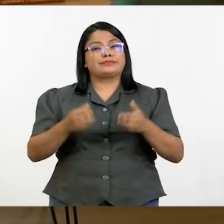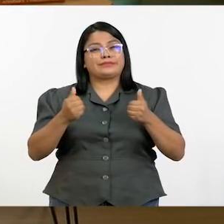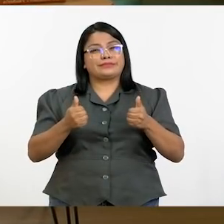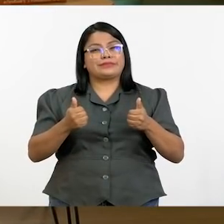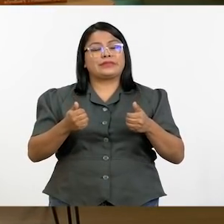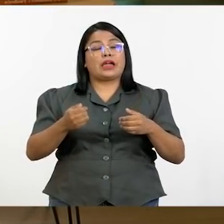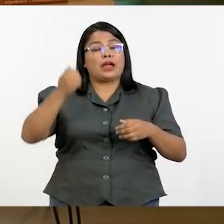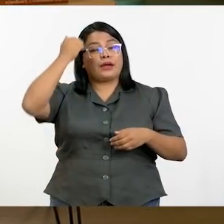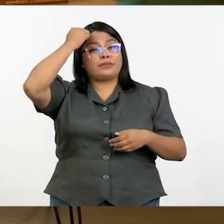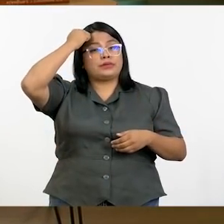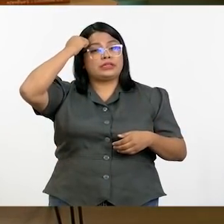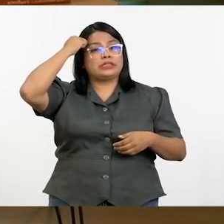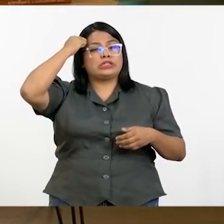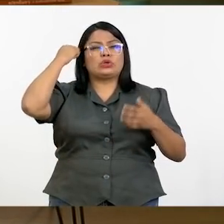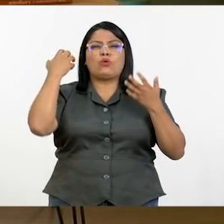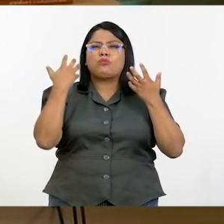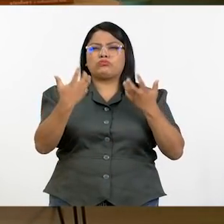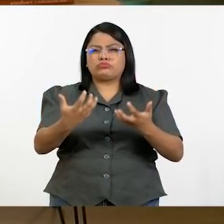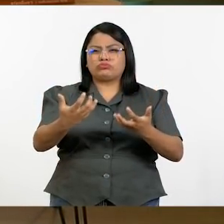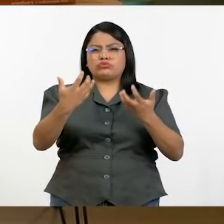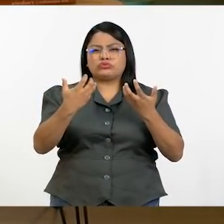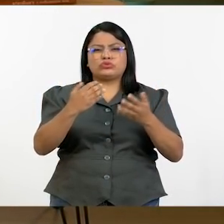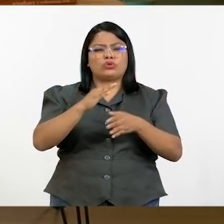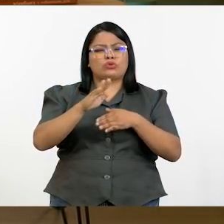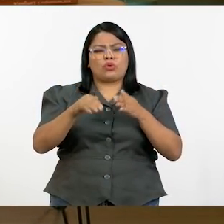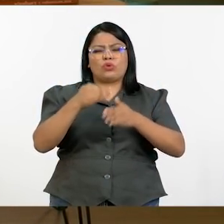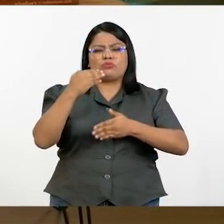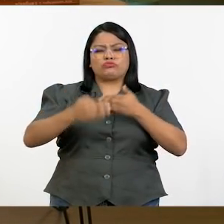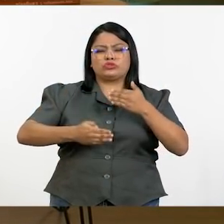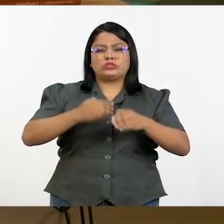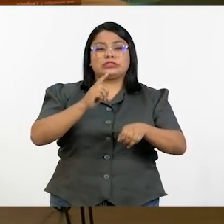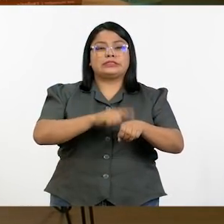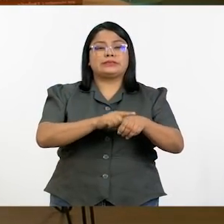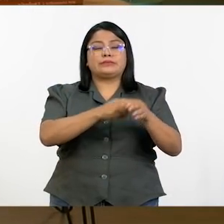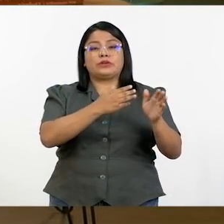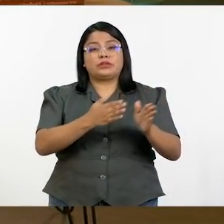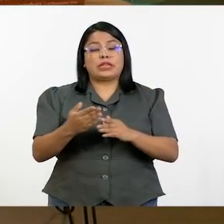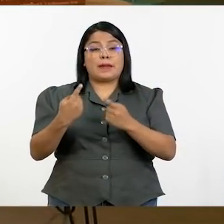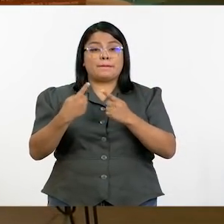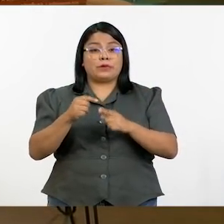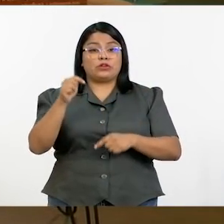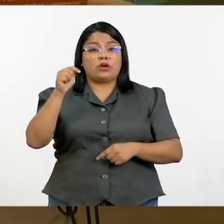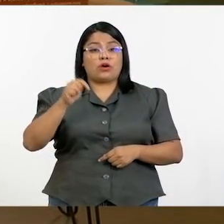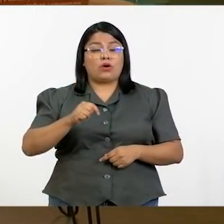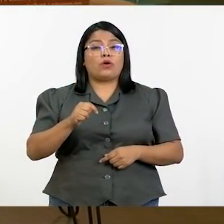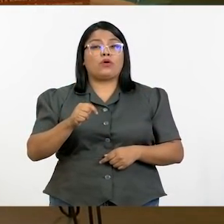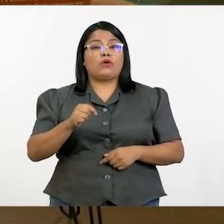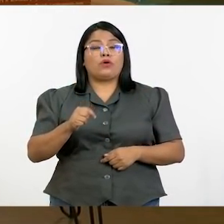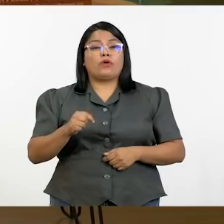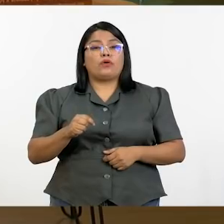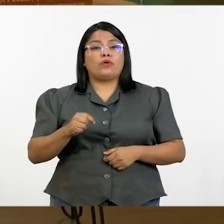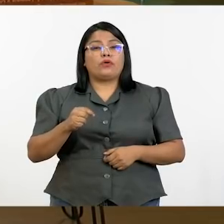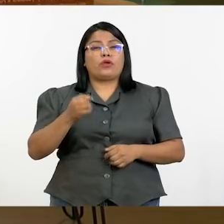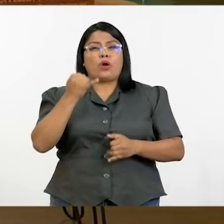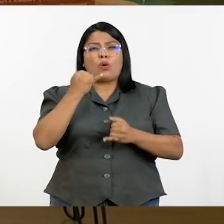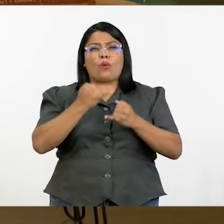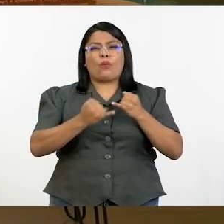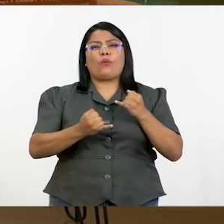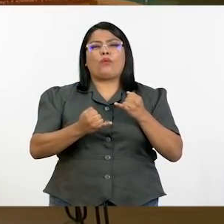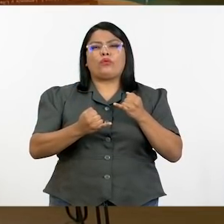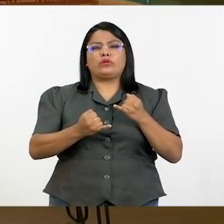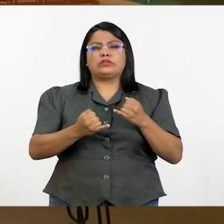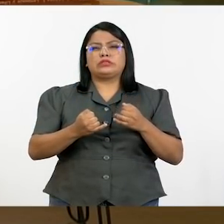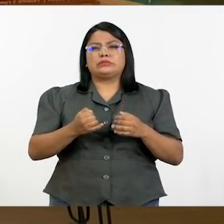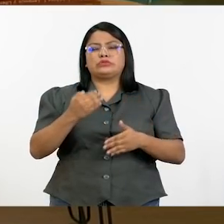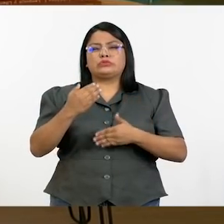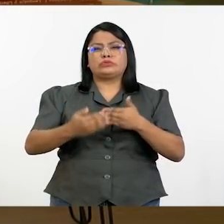Y bueno, hemos aprendido muchísimo acerca de toda la etapa de jornalización. Sin embargo, nos hace falta hablar acerca de una última fila